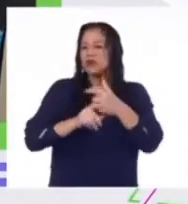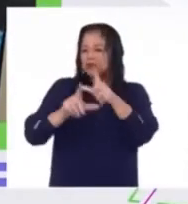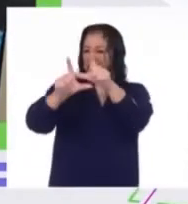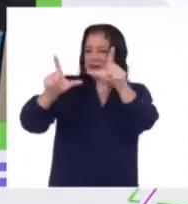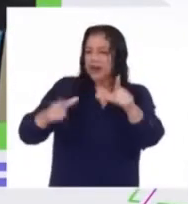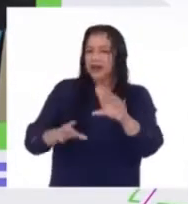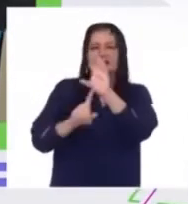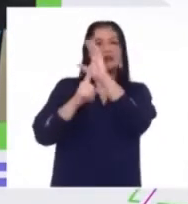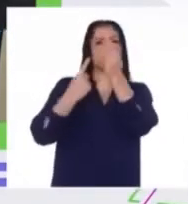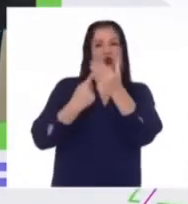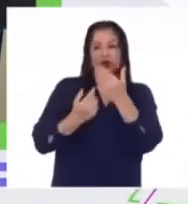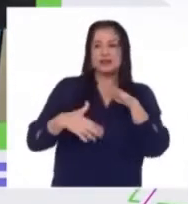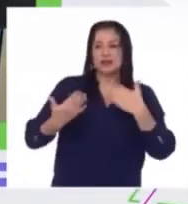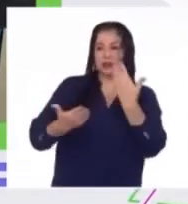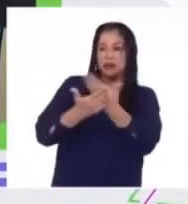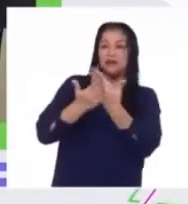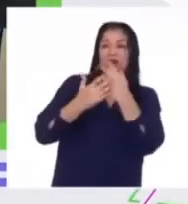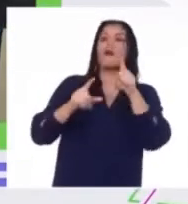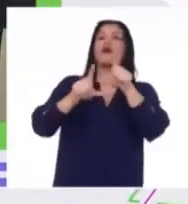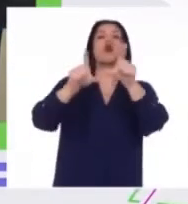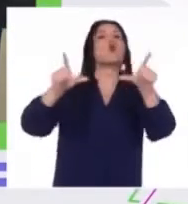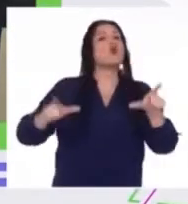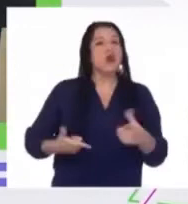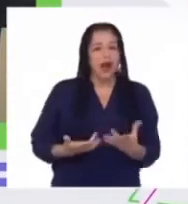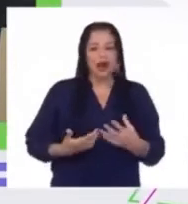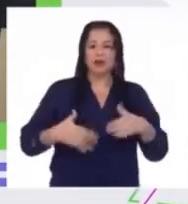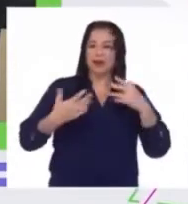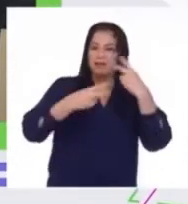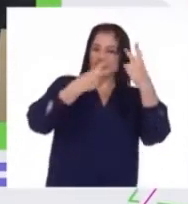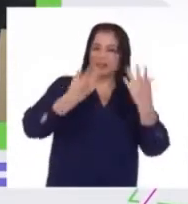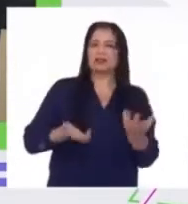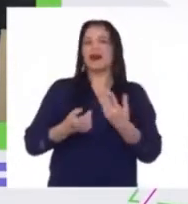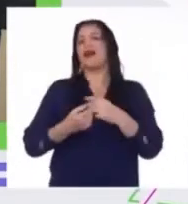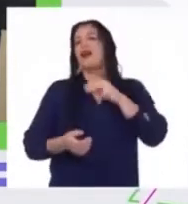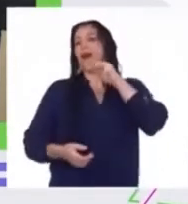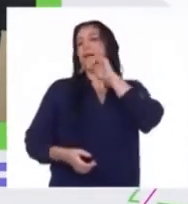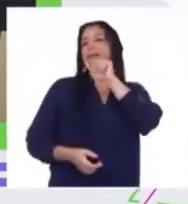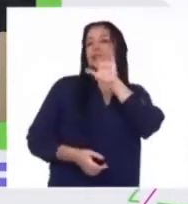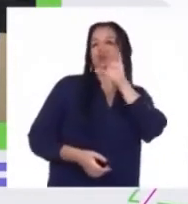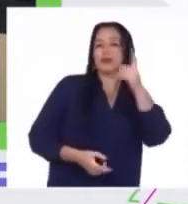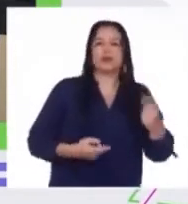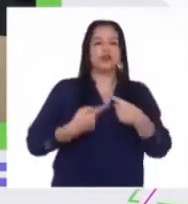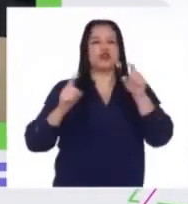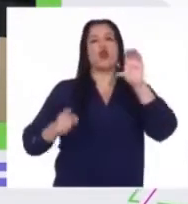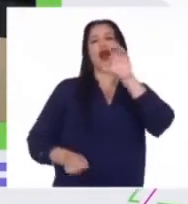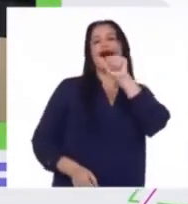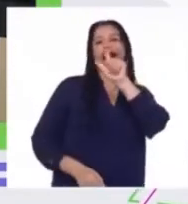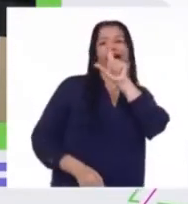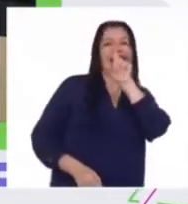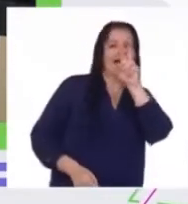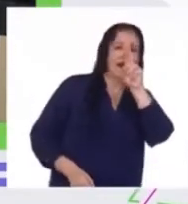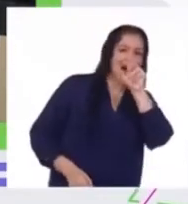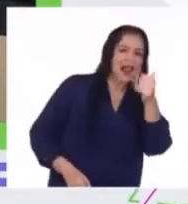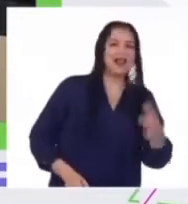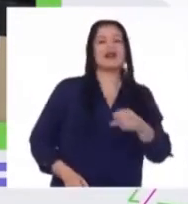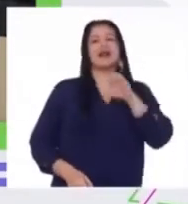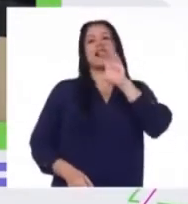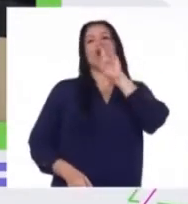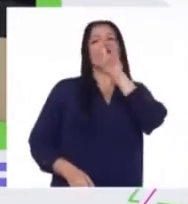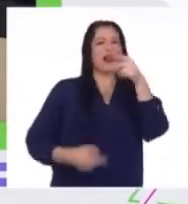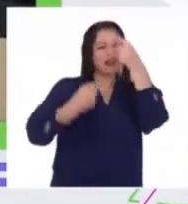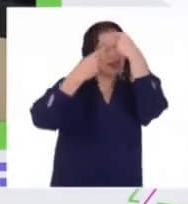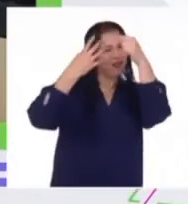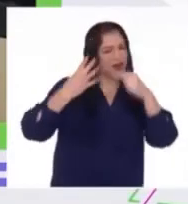cultural tangible, como los sitios arqueológicos, Machu Picchu, Caral, Cuélap,